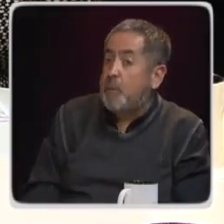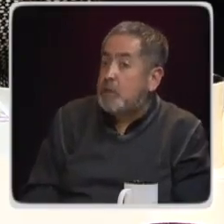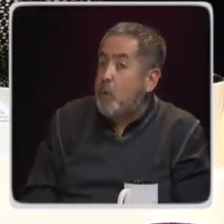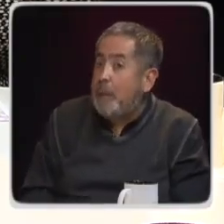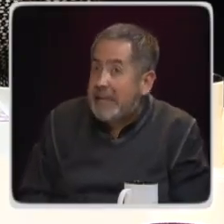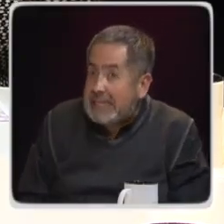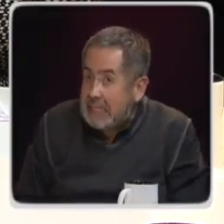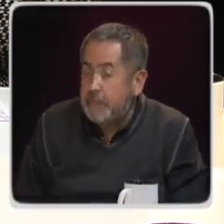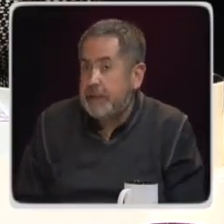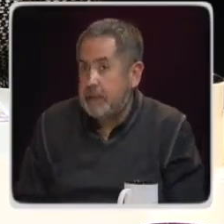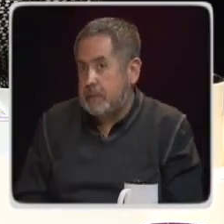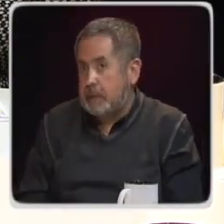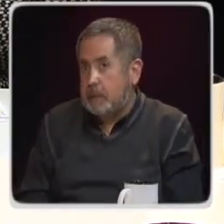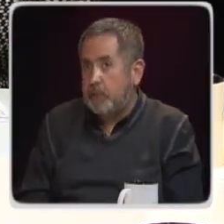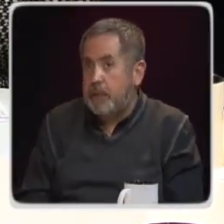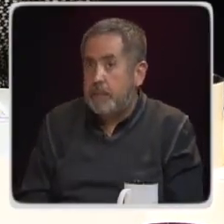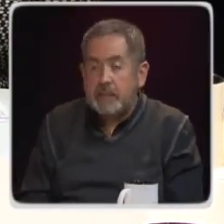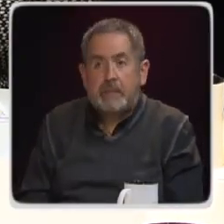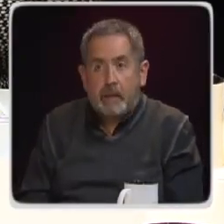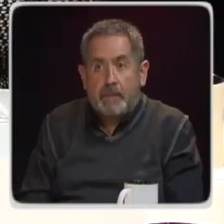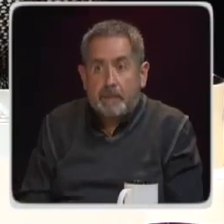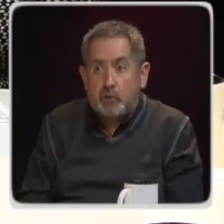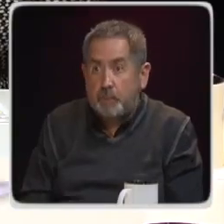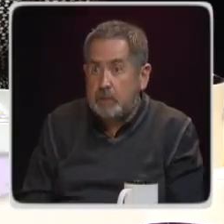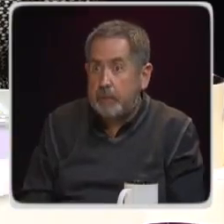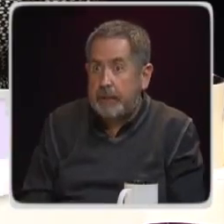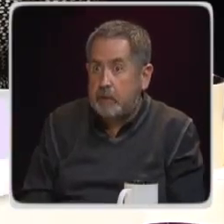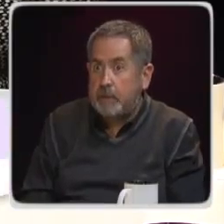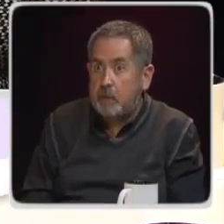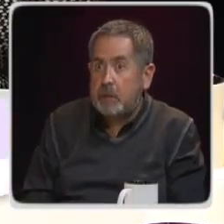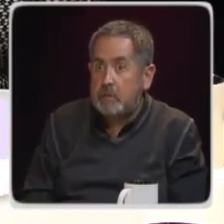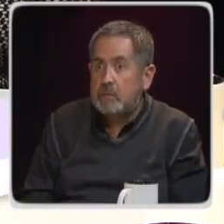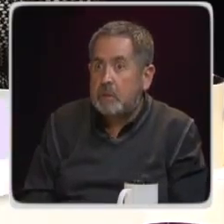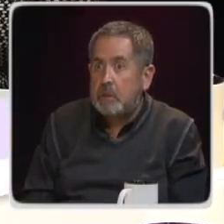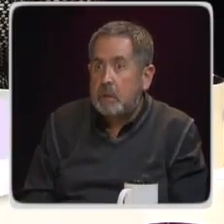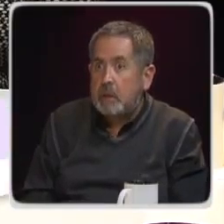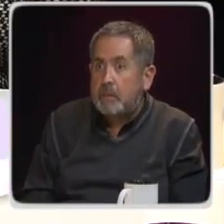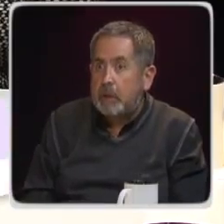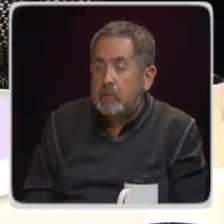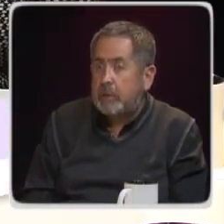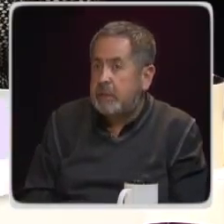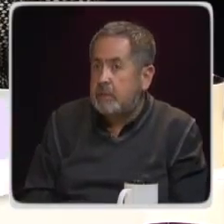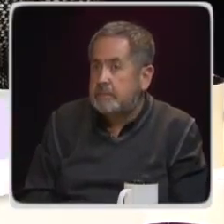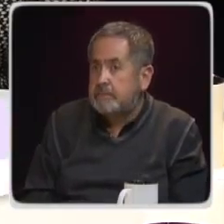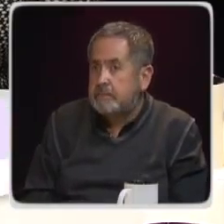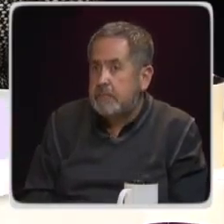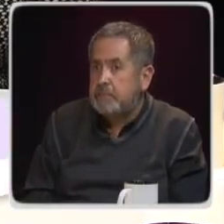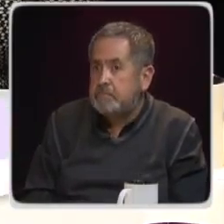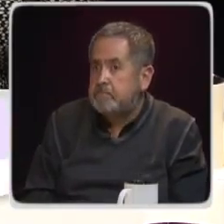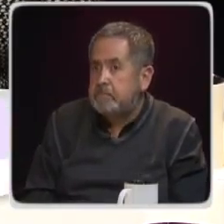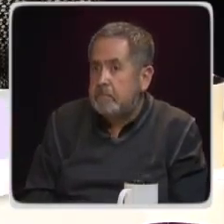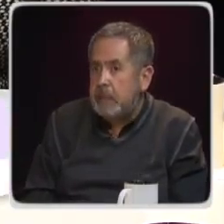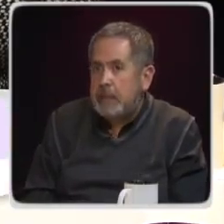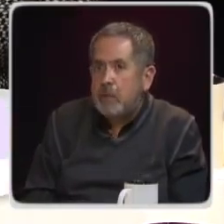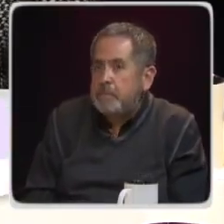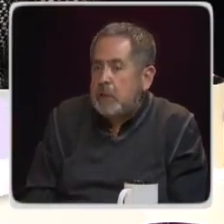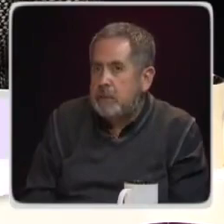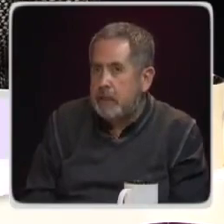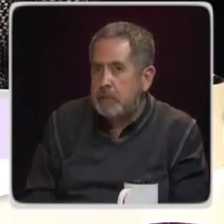veces pensamos, por ejemplo, en la discapacidad de una persona con discapacidad motriz